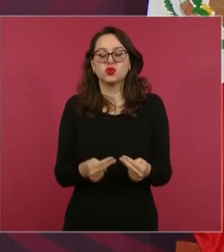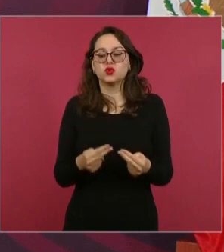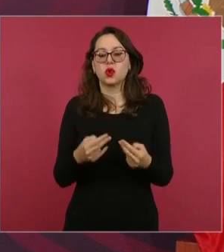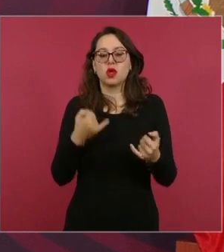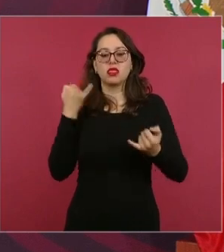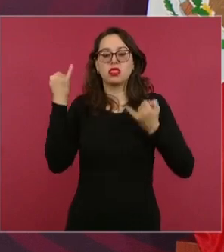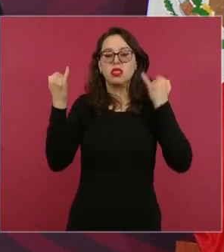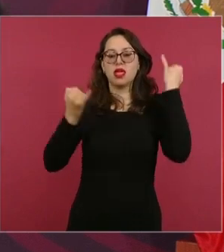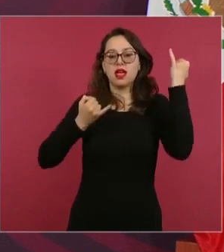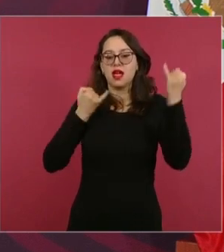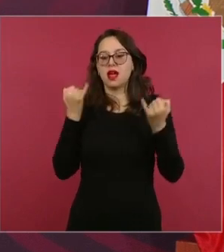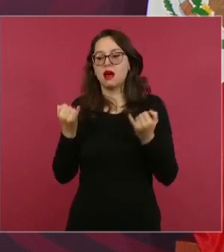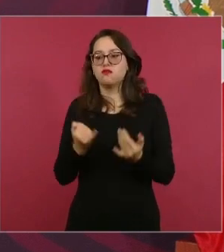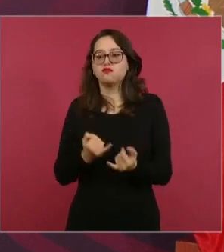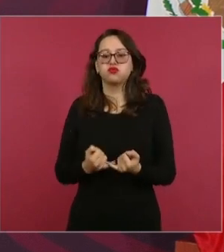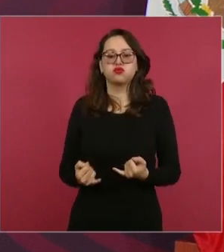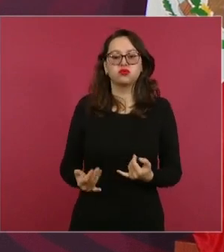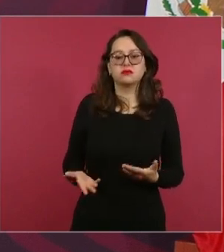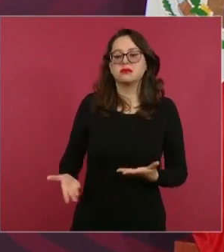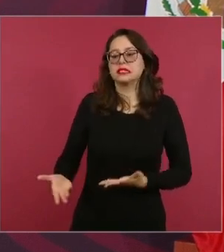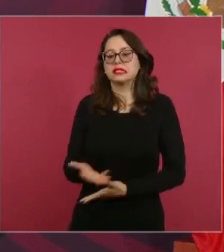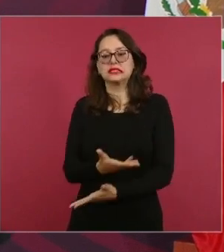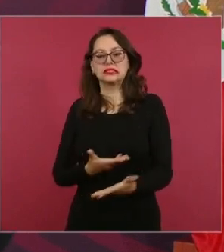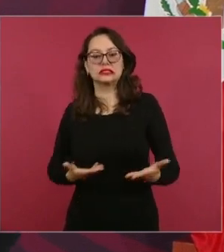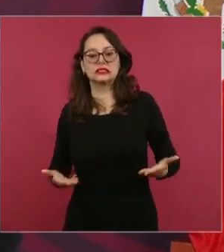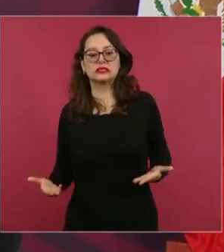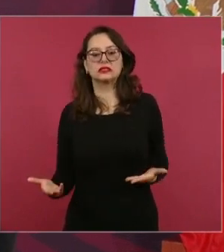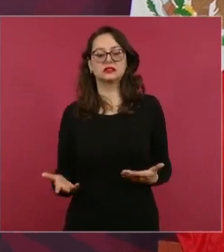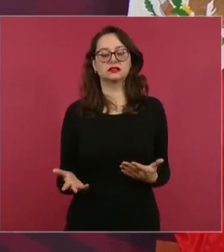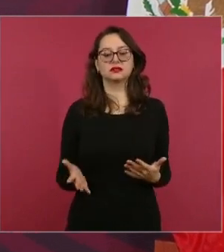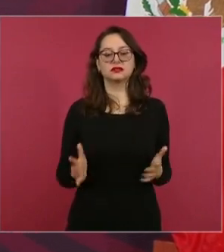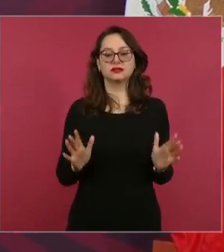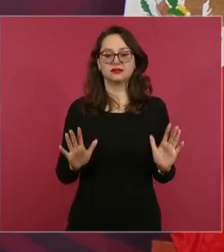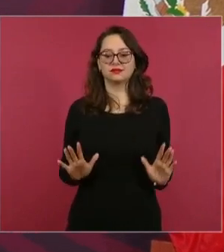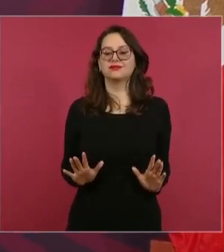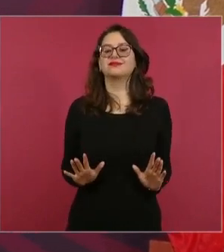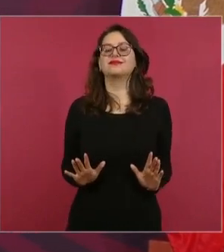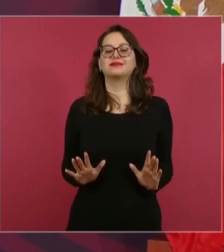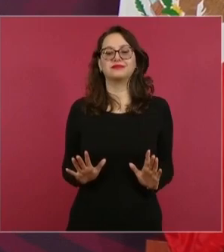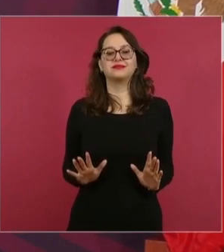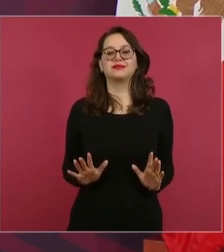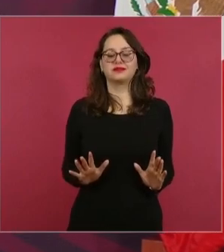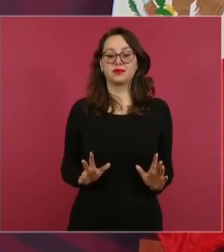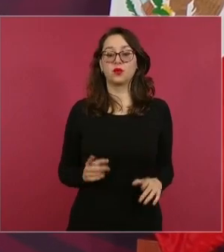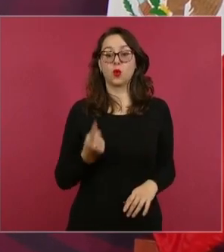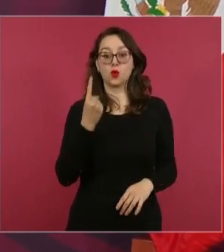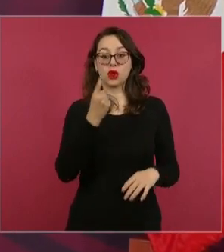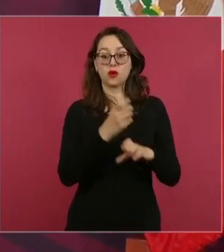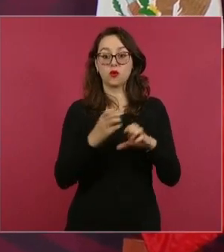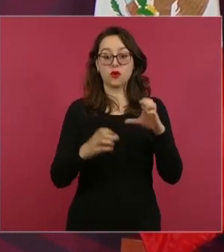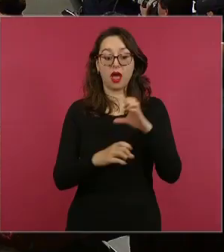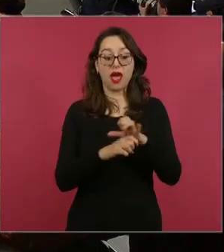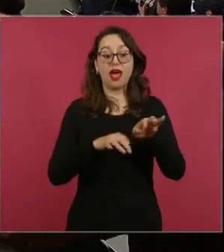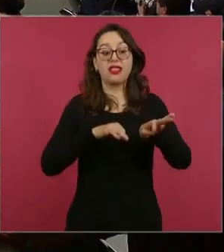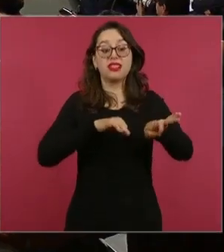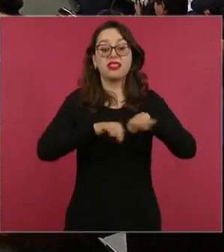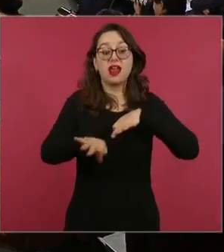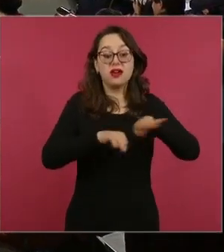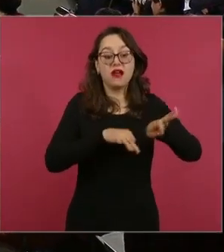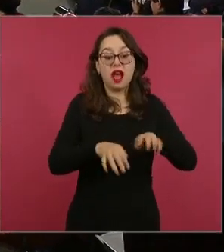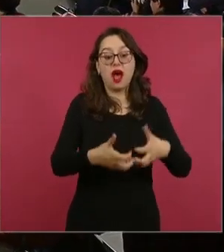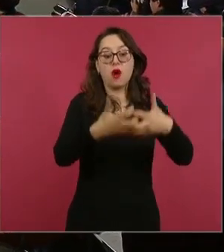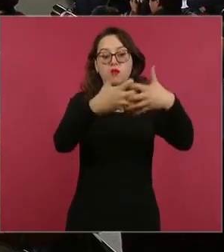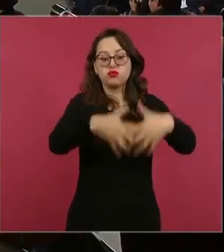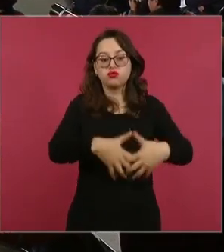financiera Porque esa es otra diferencia una cosa es la actividad productiva y otra cosa es el